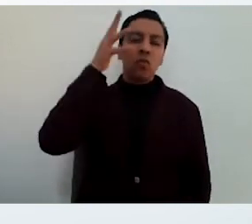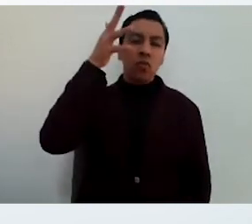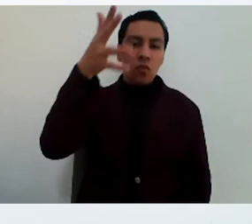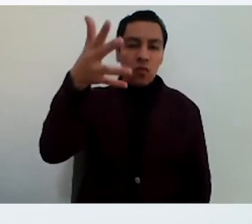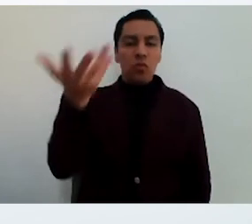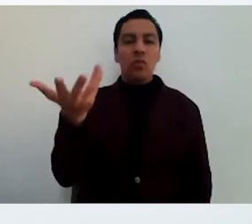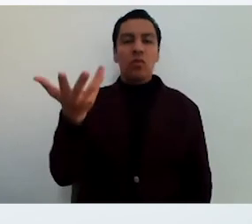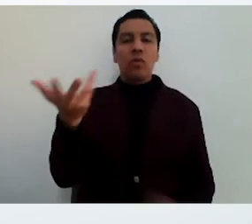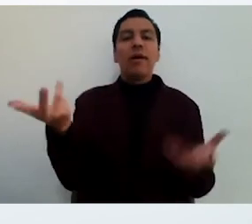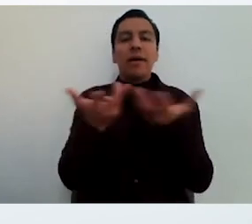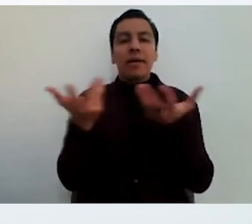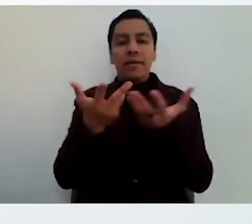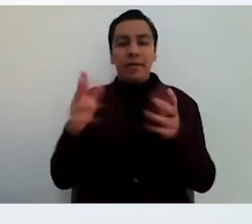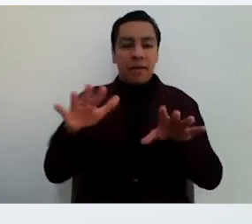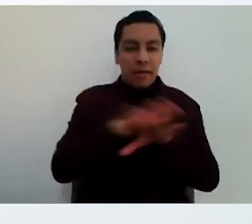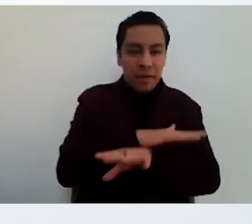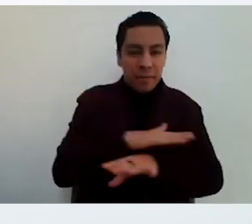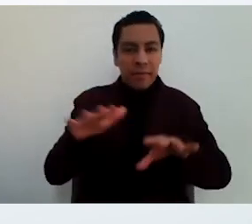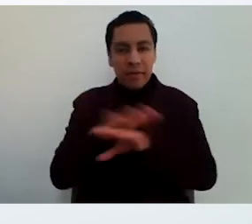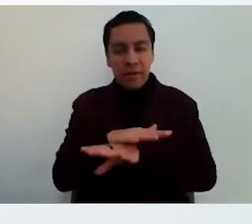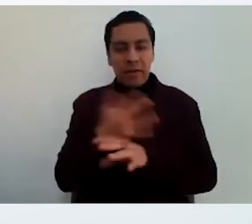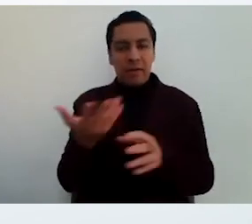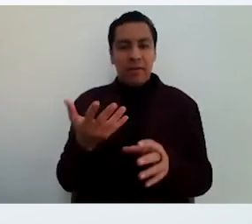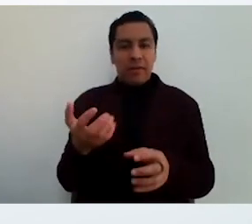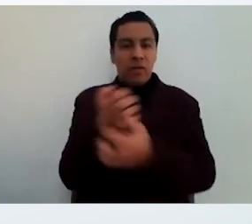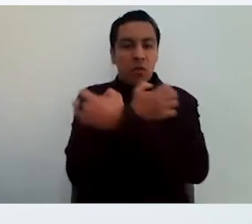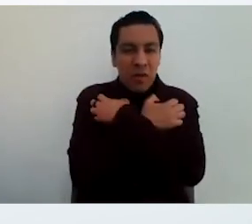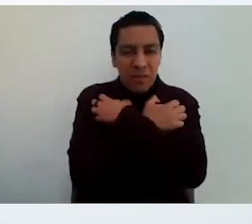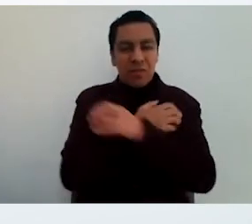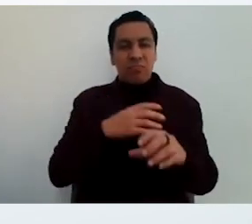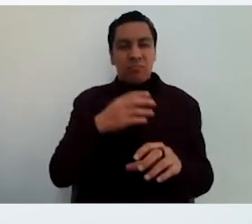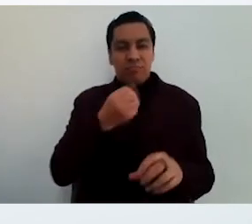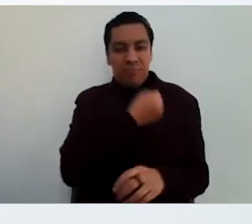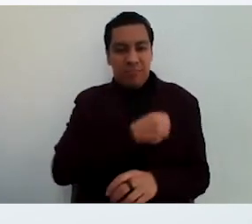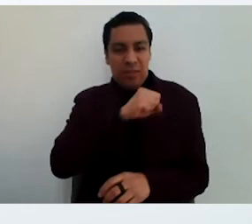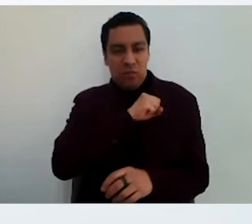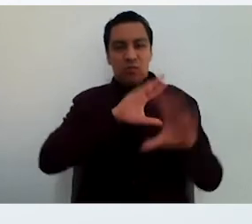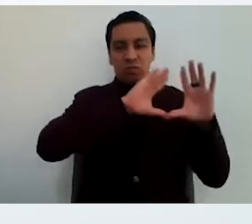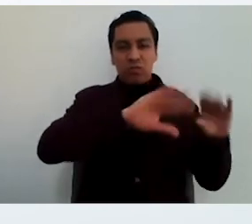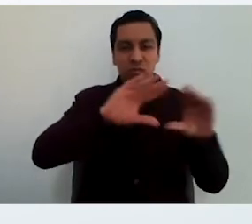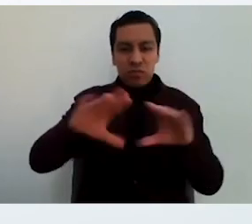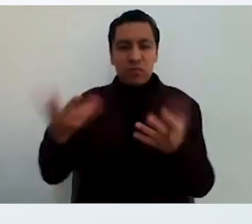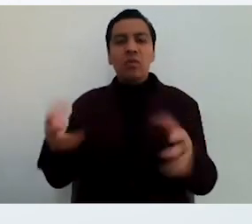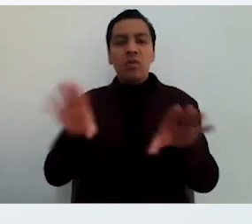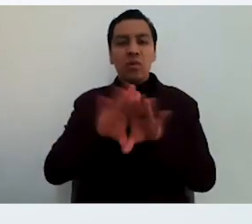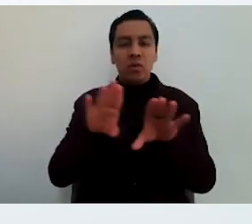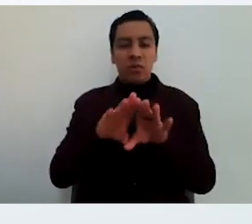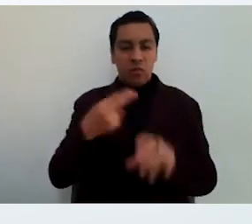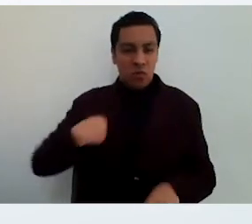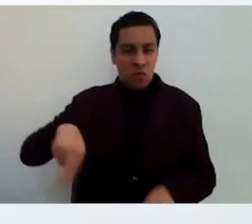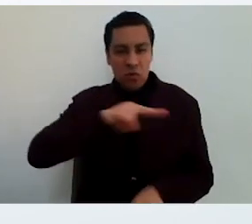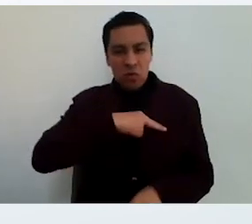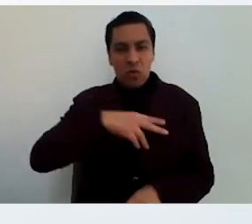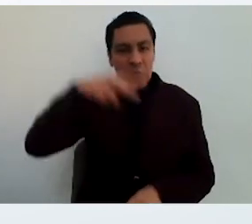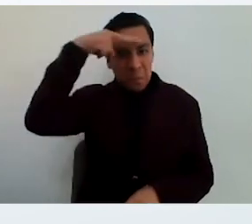educación eh, sanitaria. Ya tenemos esos elementos. ¿Qué es lo que hace falta para que logremos ya tener